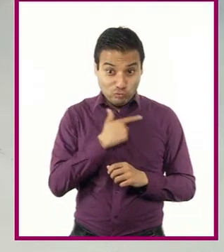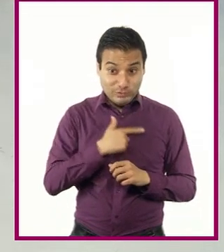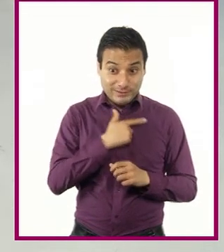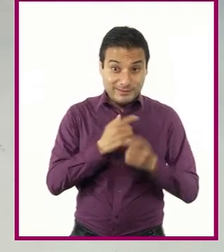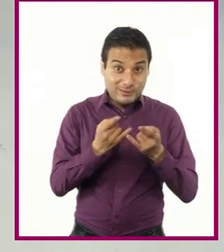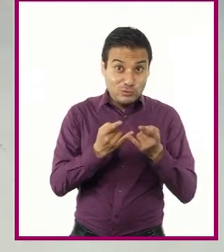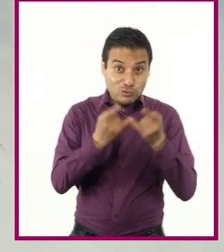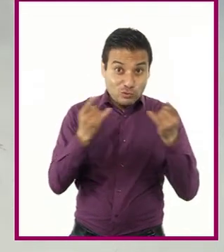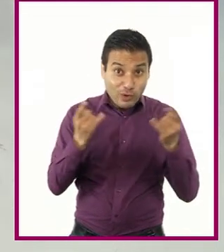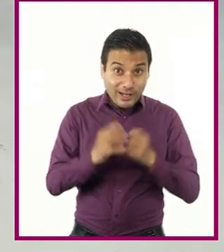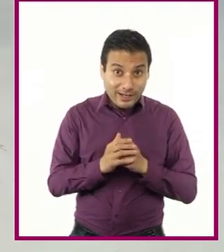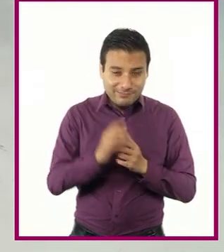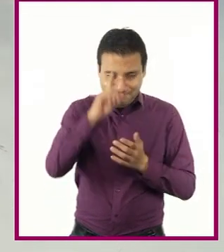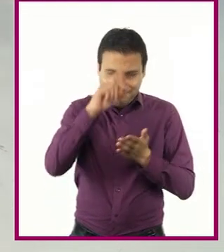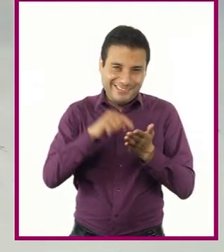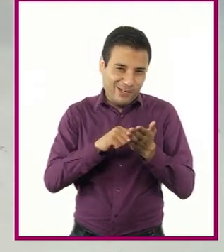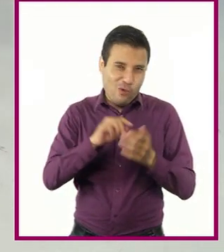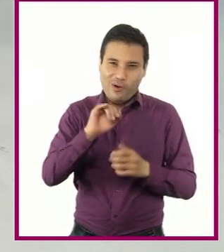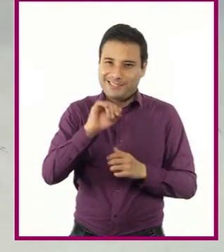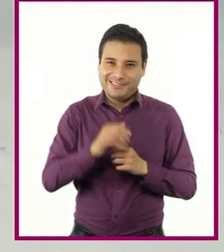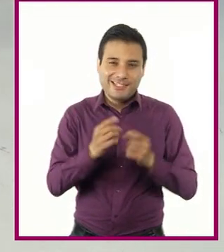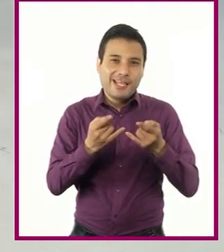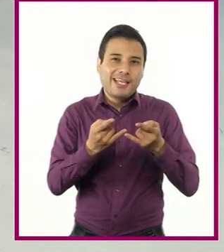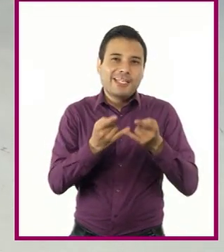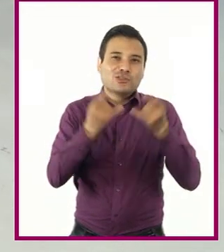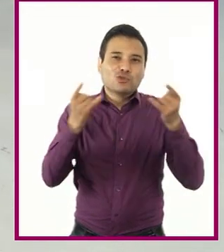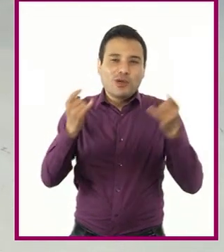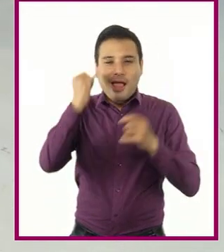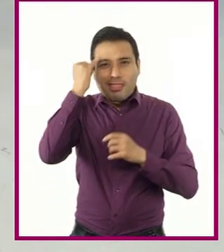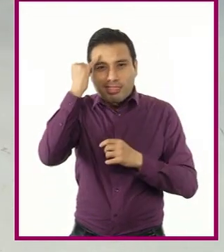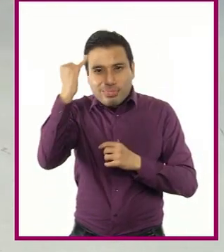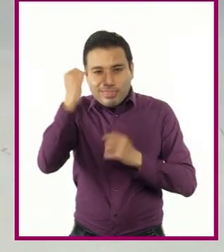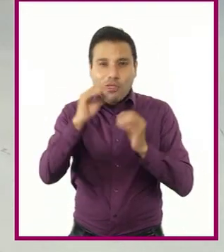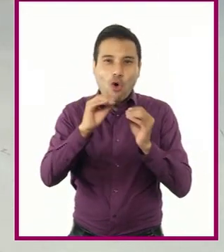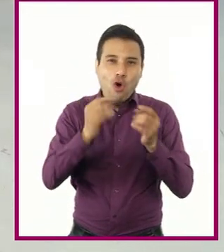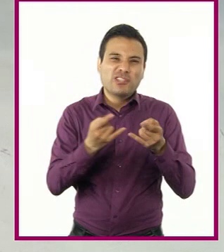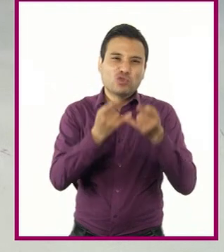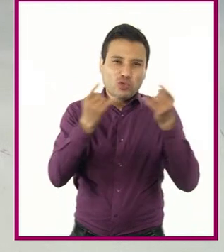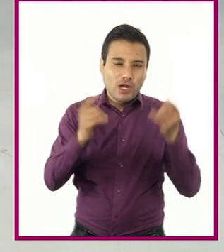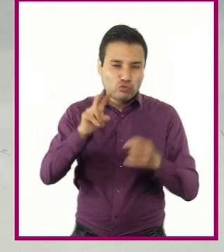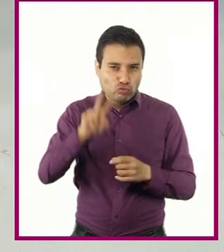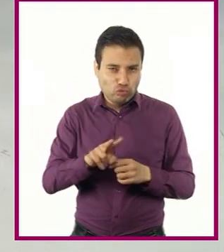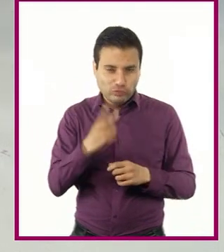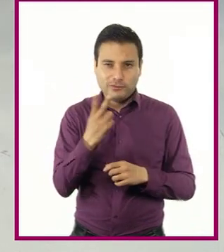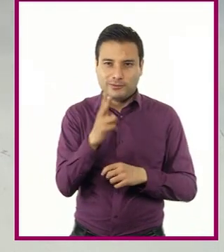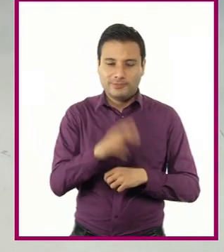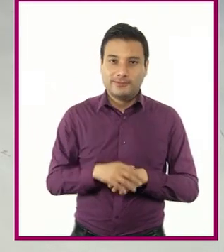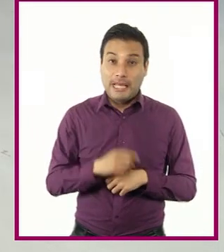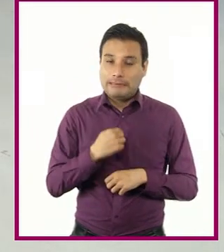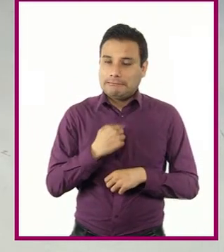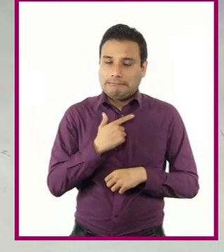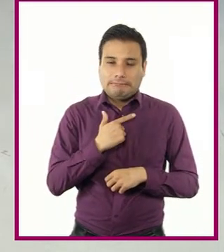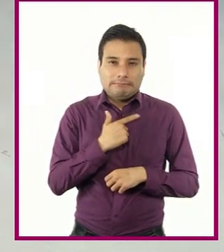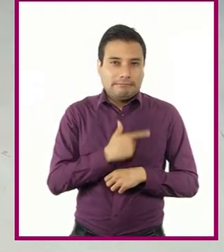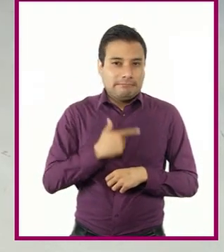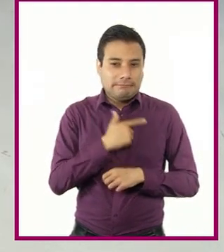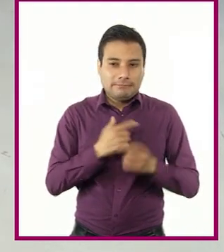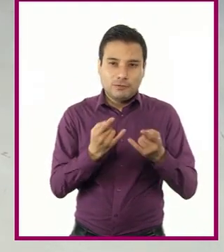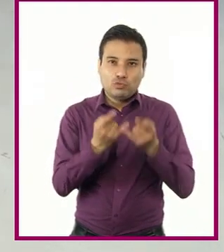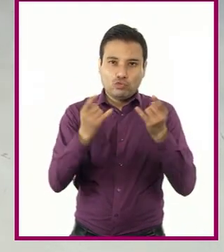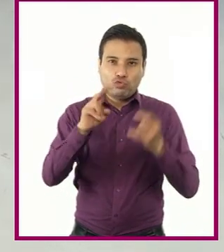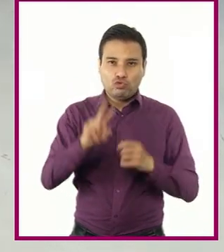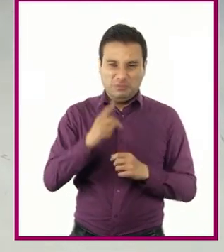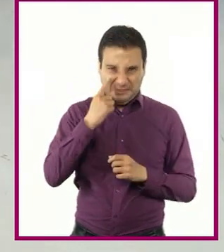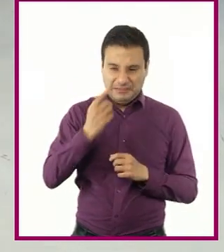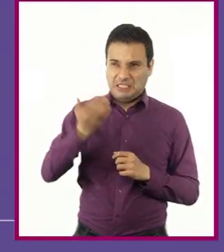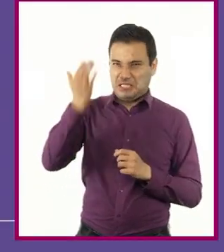Seguro que sí. Las inventadas y las reales. A mí me gustan más las segundas, por lo que les contaré una que aconteció no